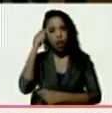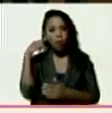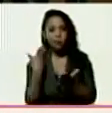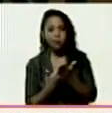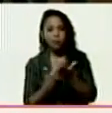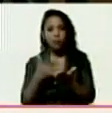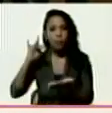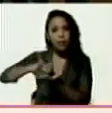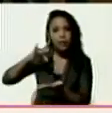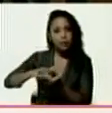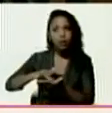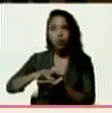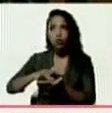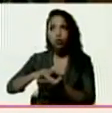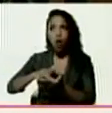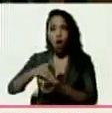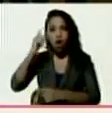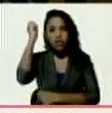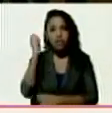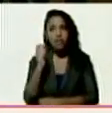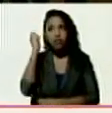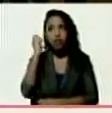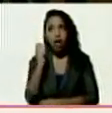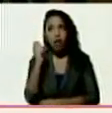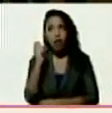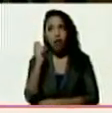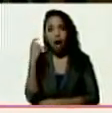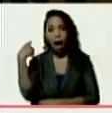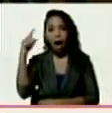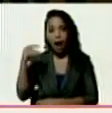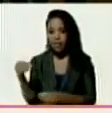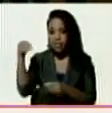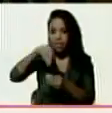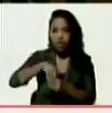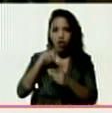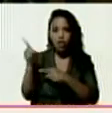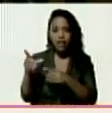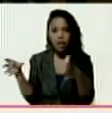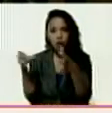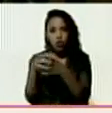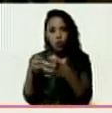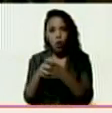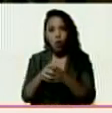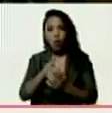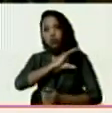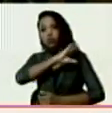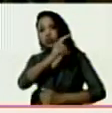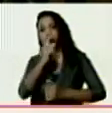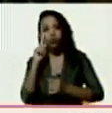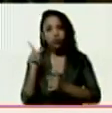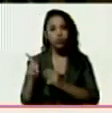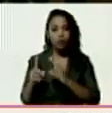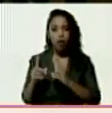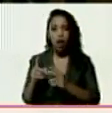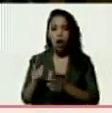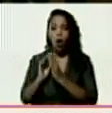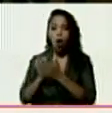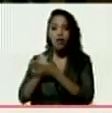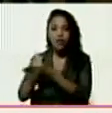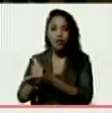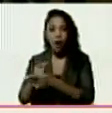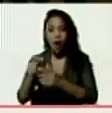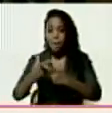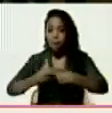siendo los diputados que están dentro de esta junta directiva, los favorecidos con la mayoría de los